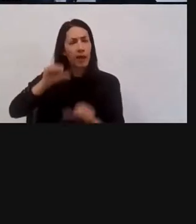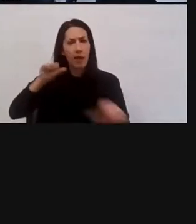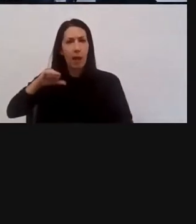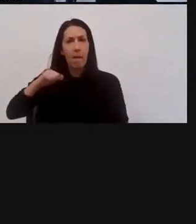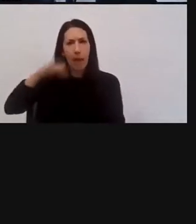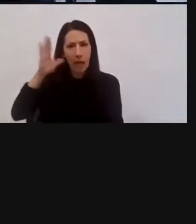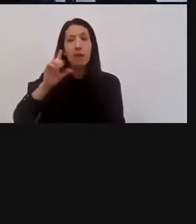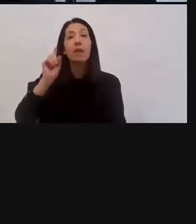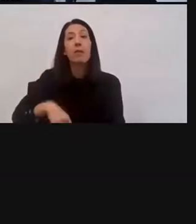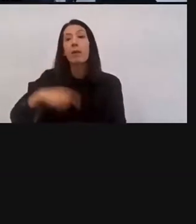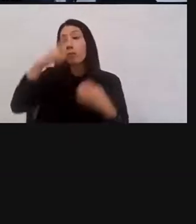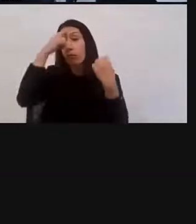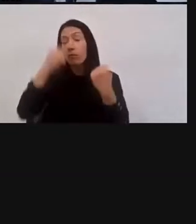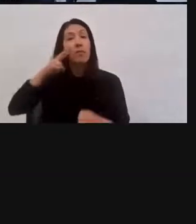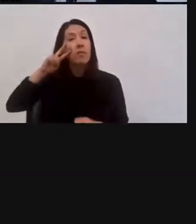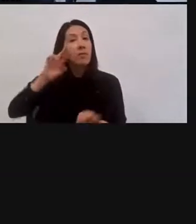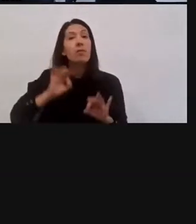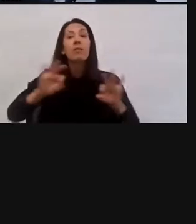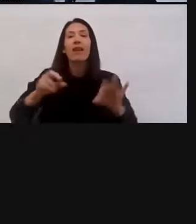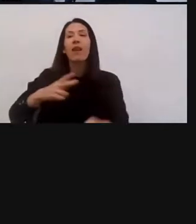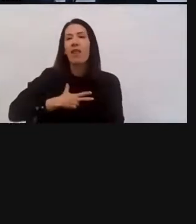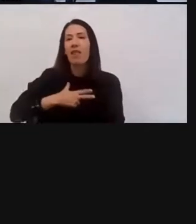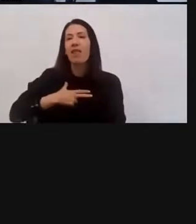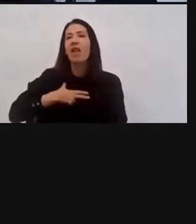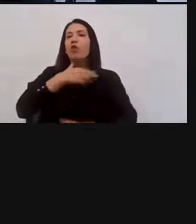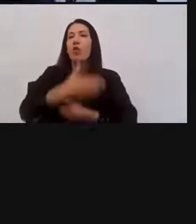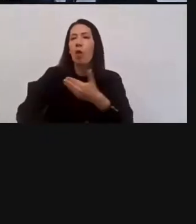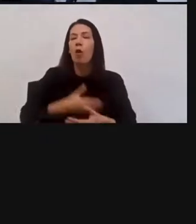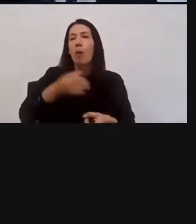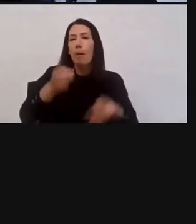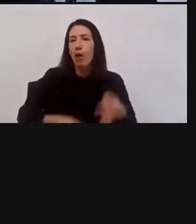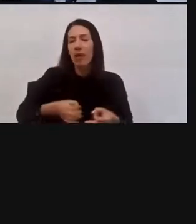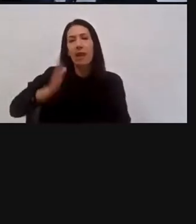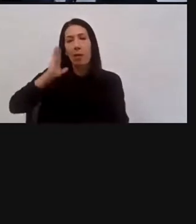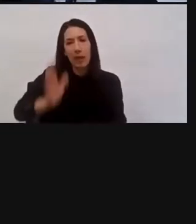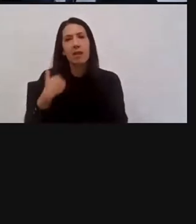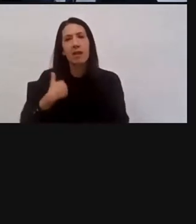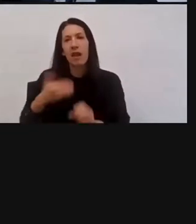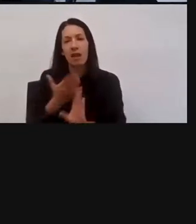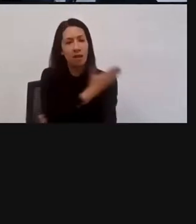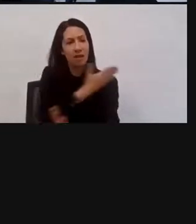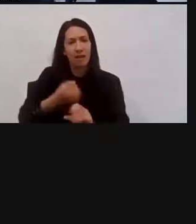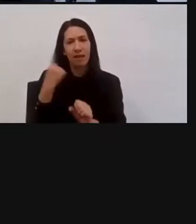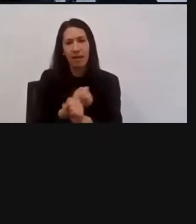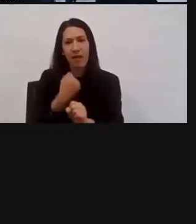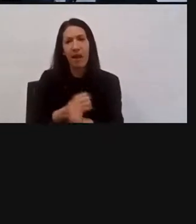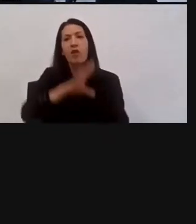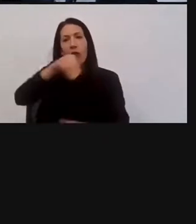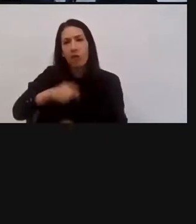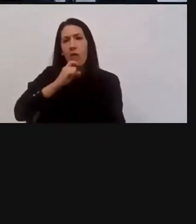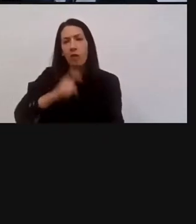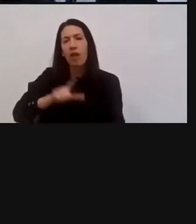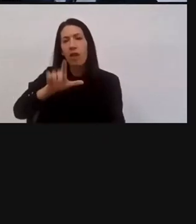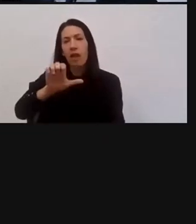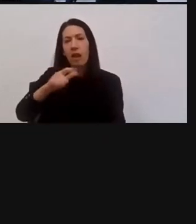es especialista en Derecho Procesal Penal. Lleva trabajando también bastantes años en Legalitas como